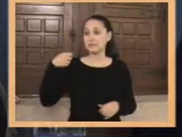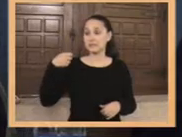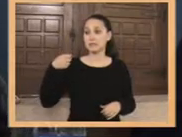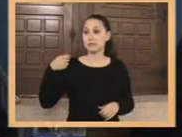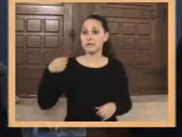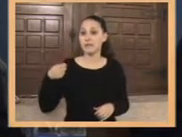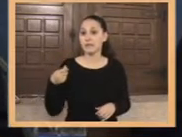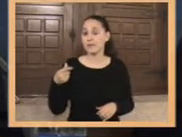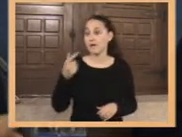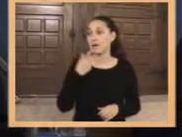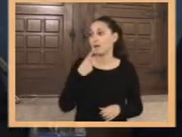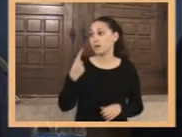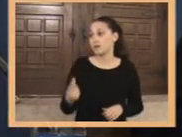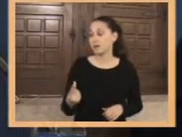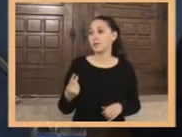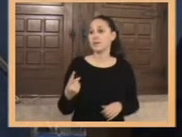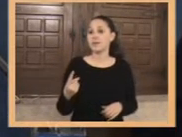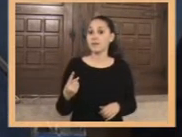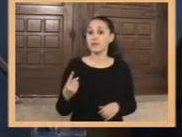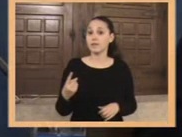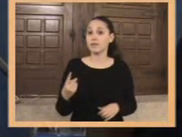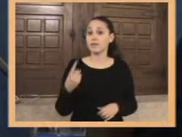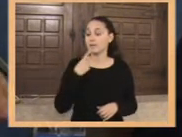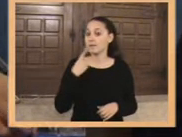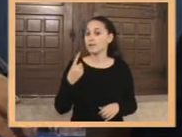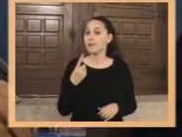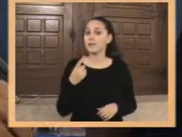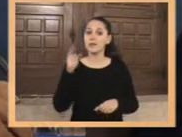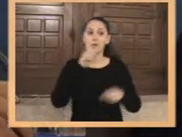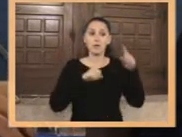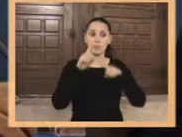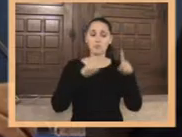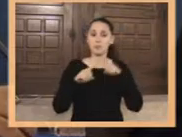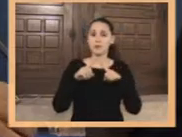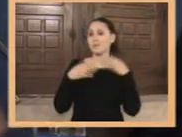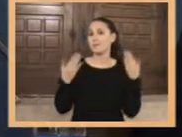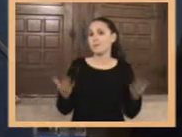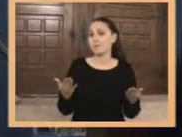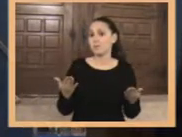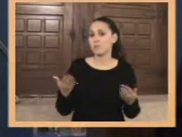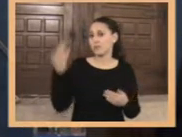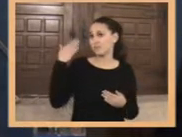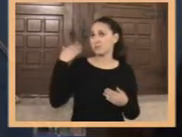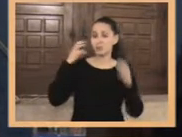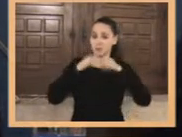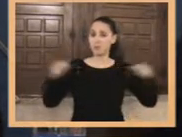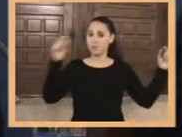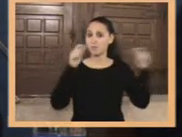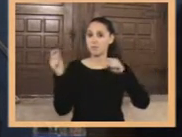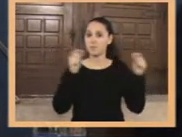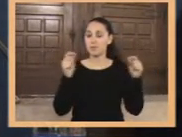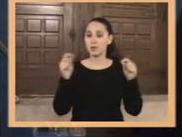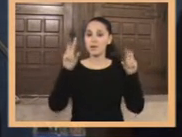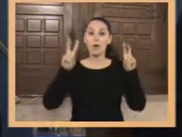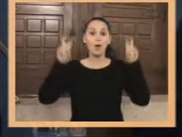mire, el problema del... Yo creo que hablamos de esto en la otra ocasión en el Pleno, pero